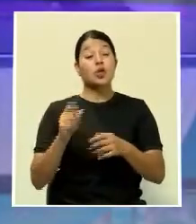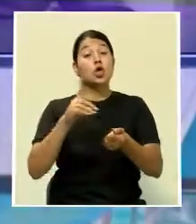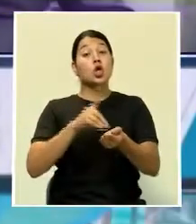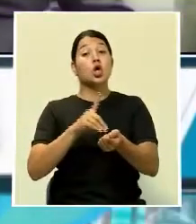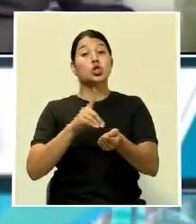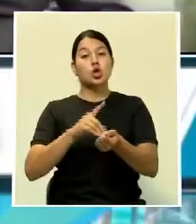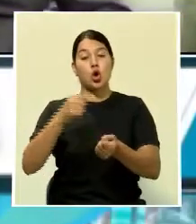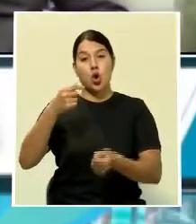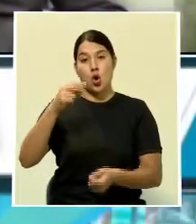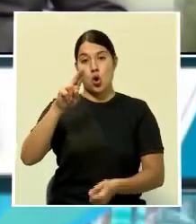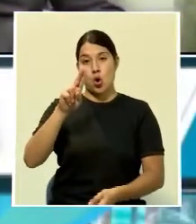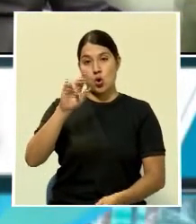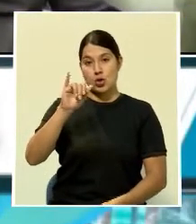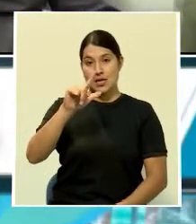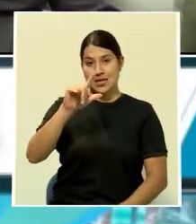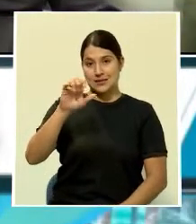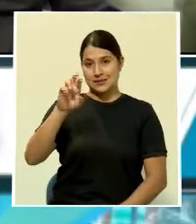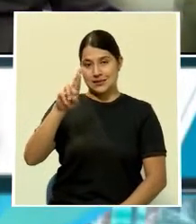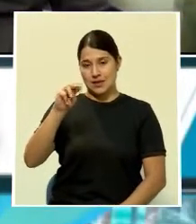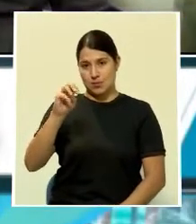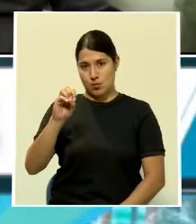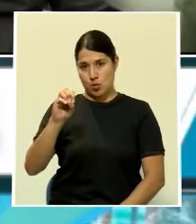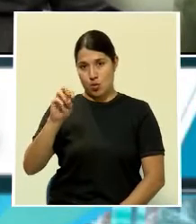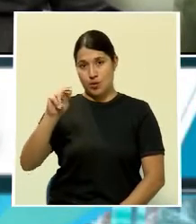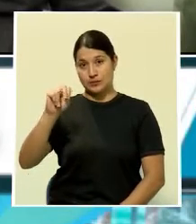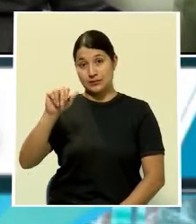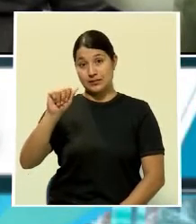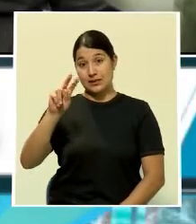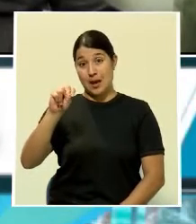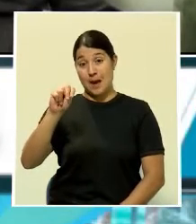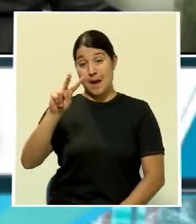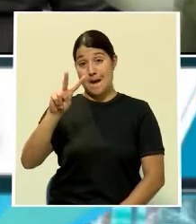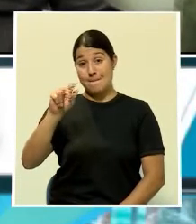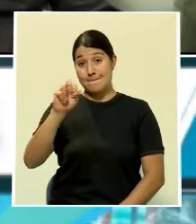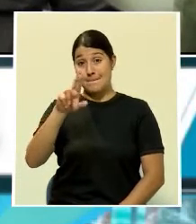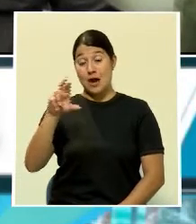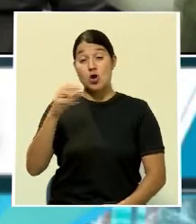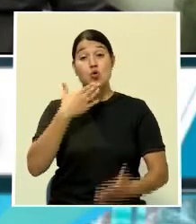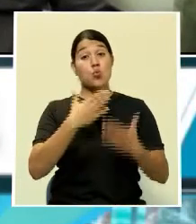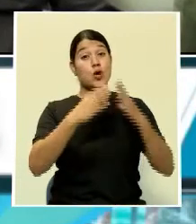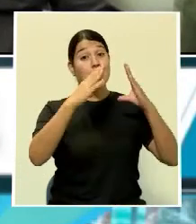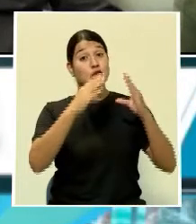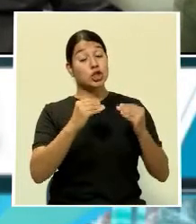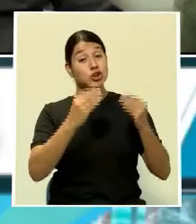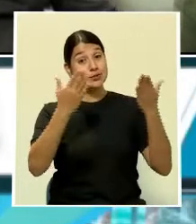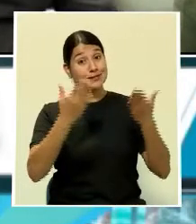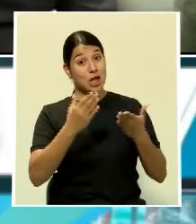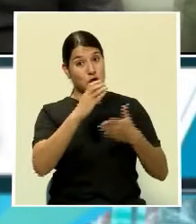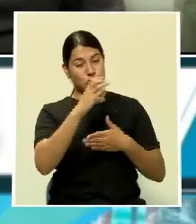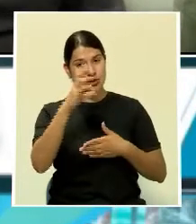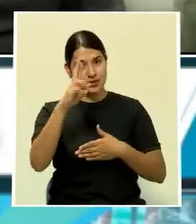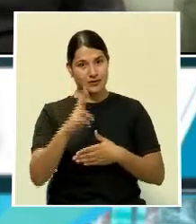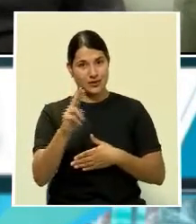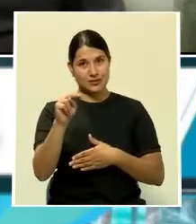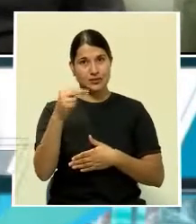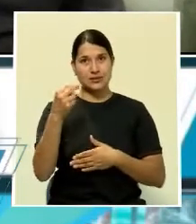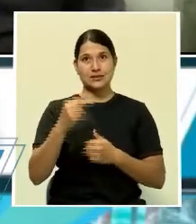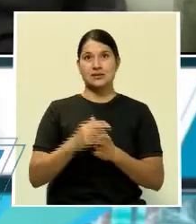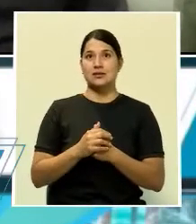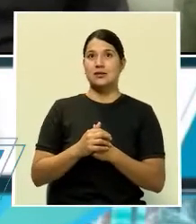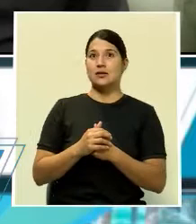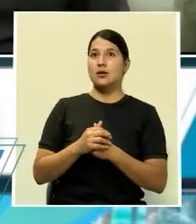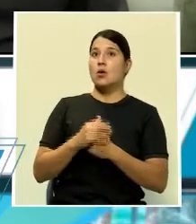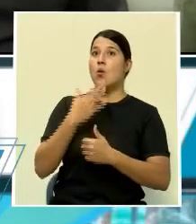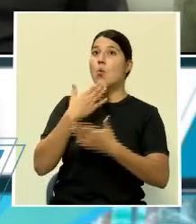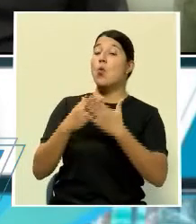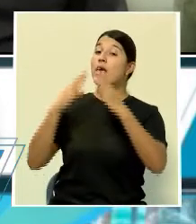doctor Guillermo Navarro. Buenas noches, doctor Navarro, bienvenido al set de Costa Rica Noticias. Buenas